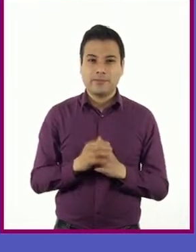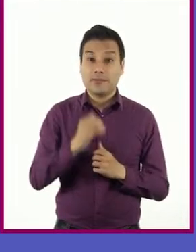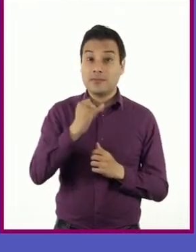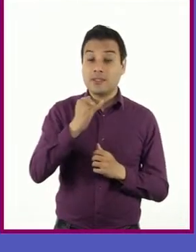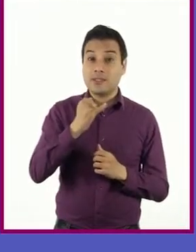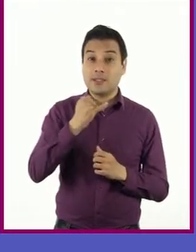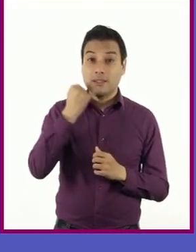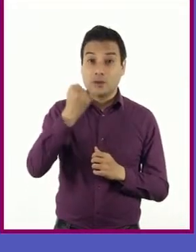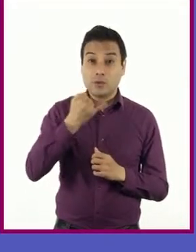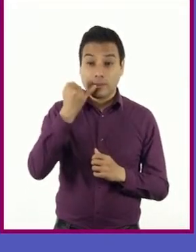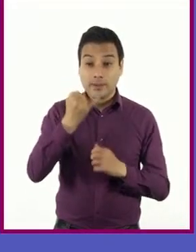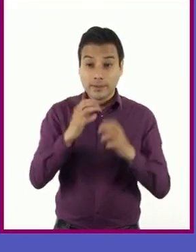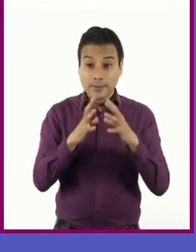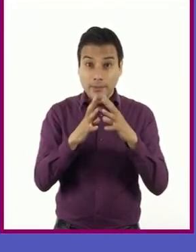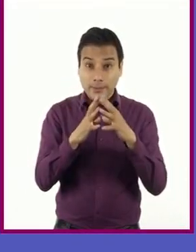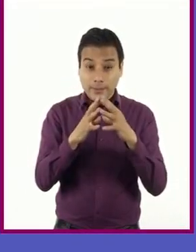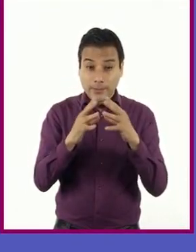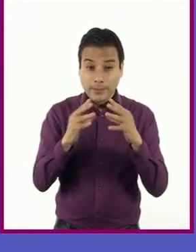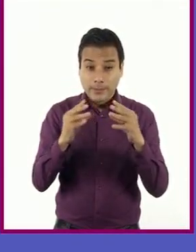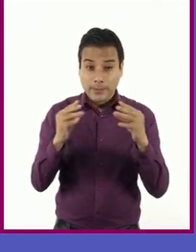Cuando muere una lengua,